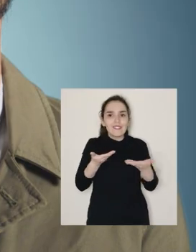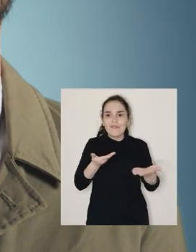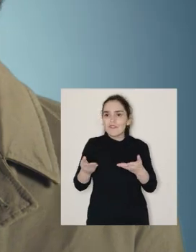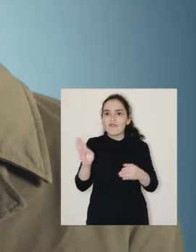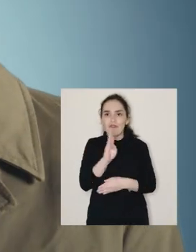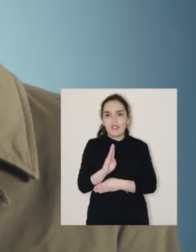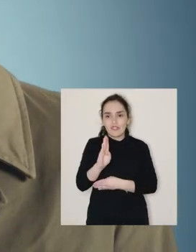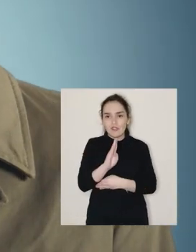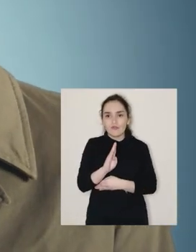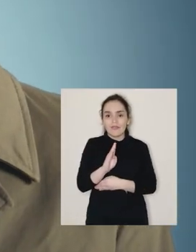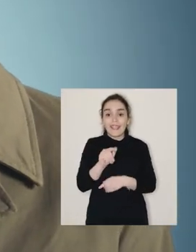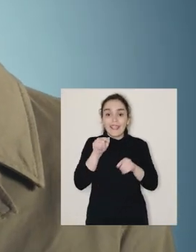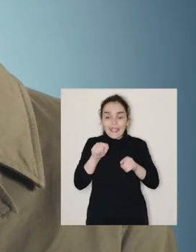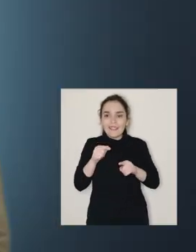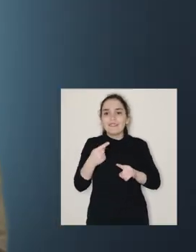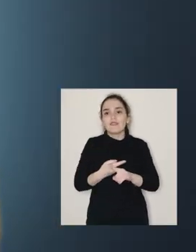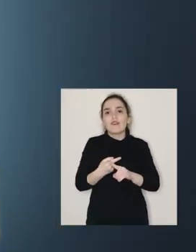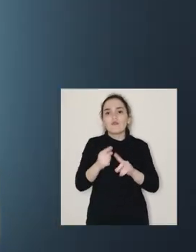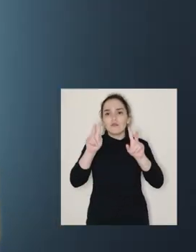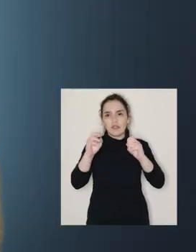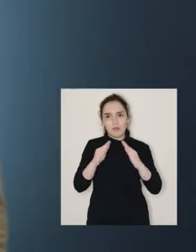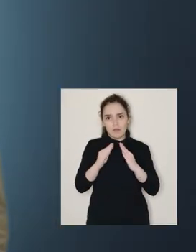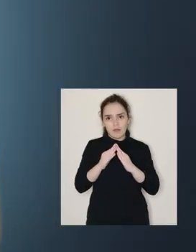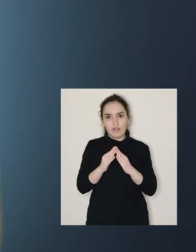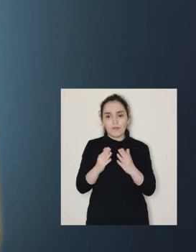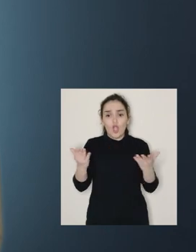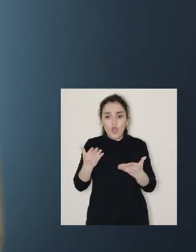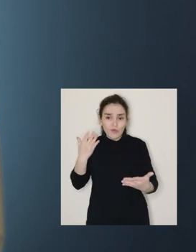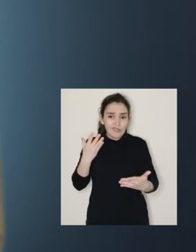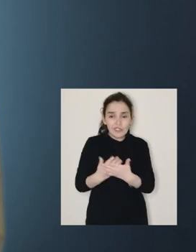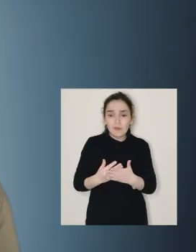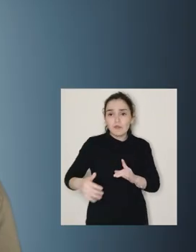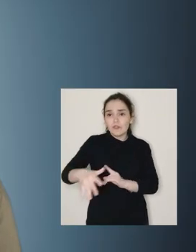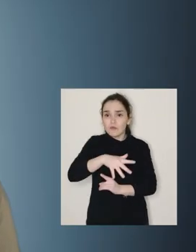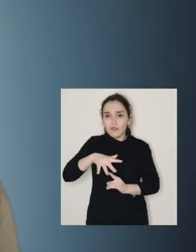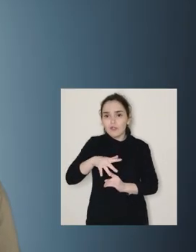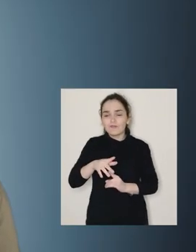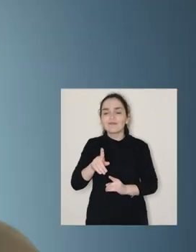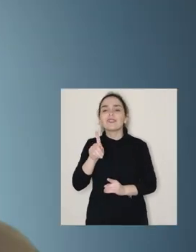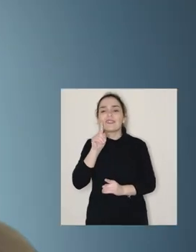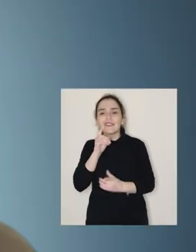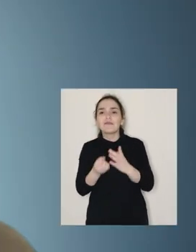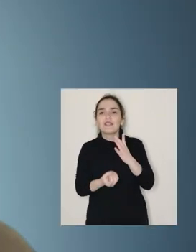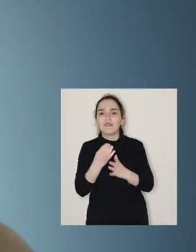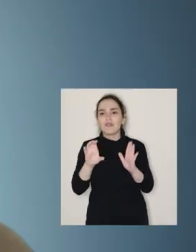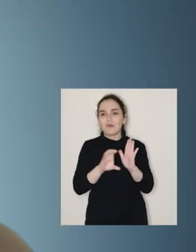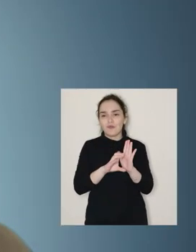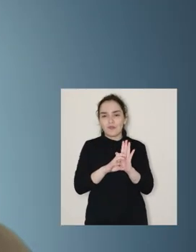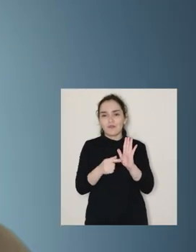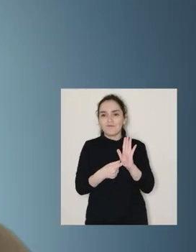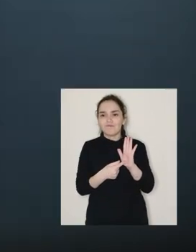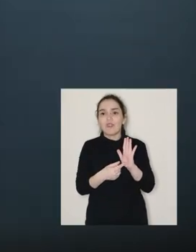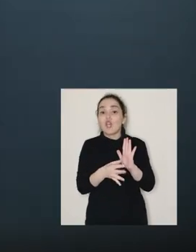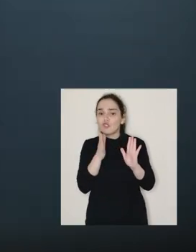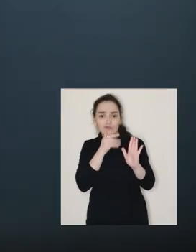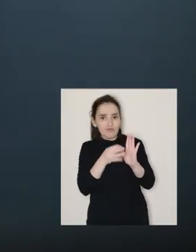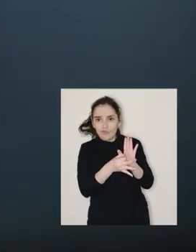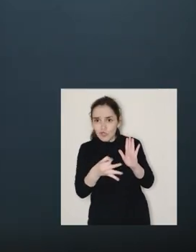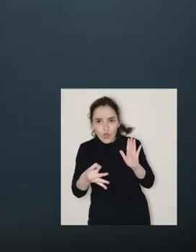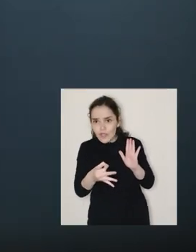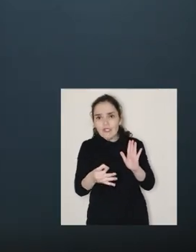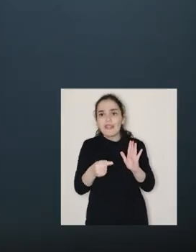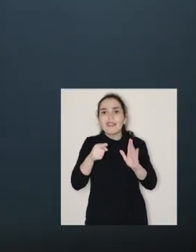diminutos en zonas sin servicios sociales básicos. Esa es la cara del abuso en vivienda. Para enfrentar esto, tenemos la nueva Constitución. La